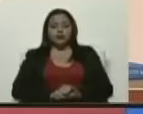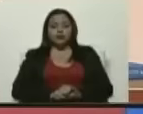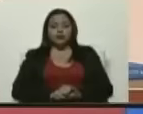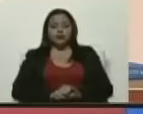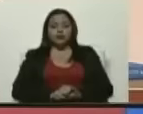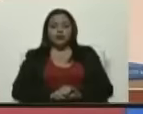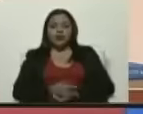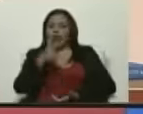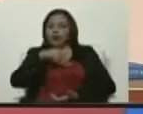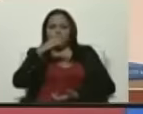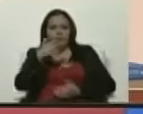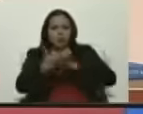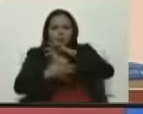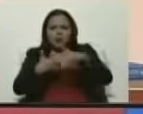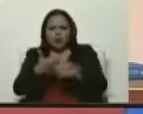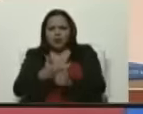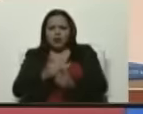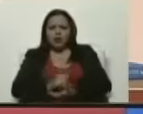guarimbas,